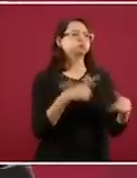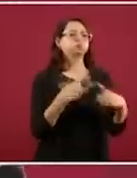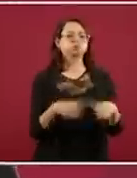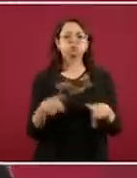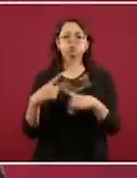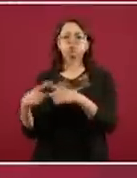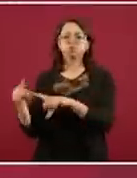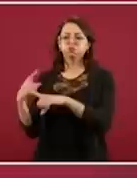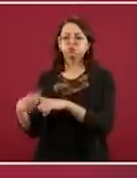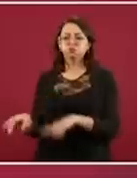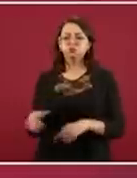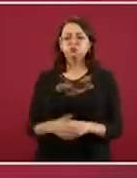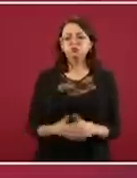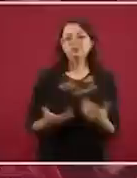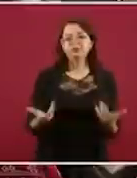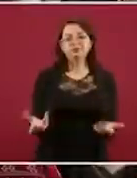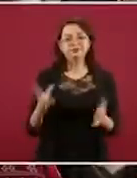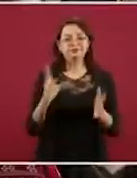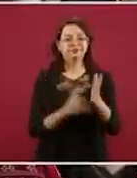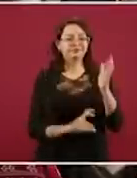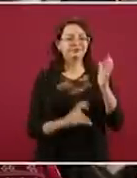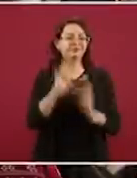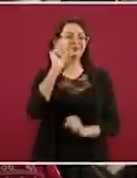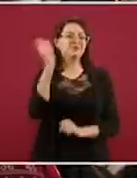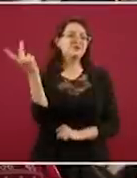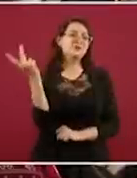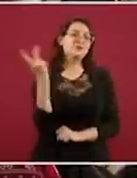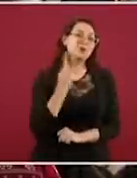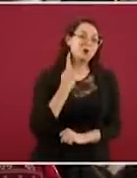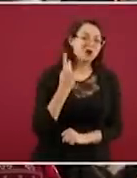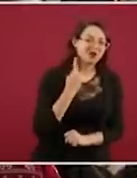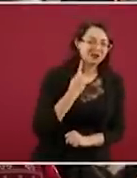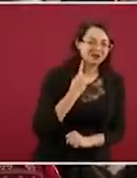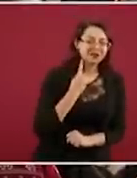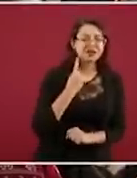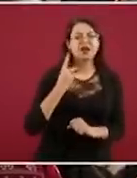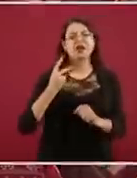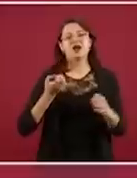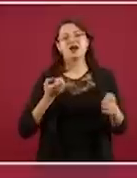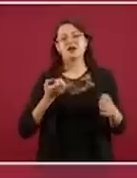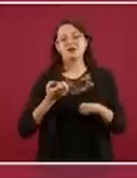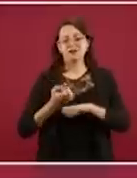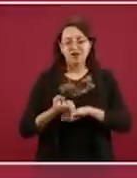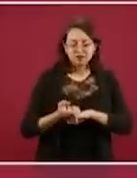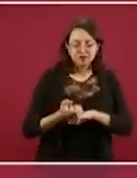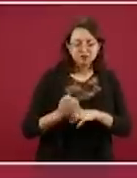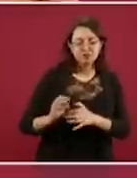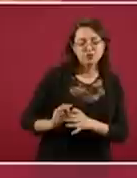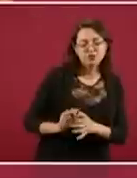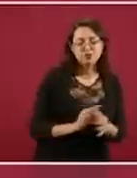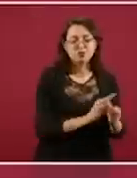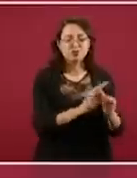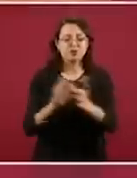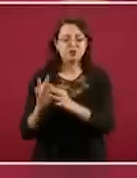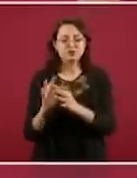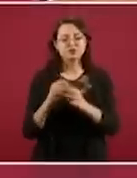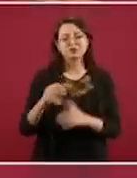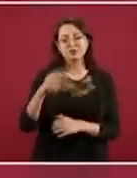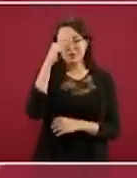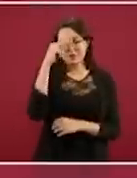es Constitución Política de los Estados Unidos Mexicanos. Ya es un asunto de